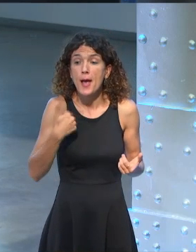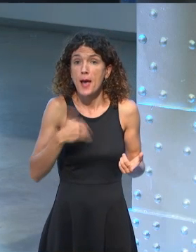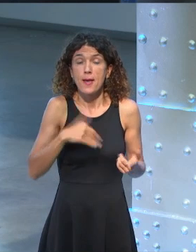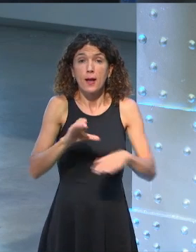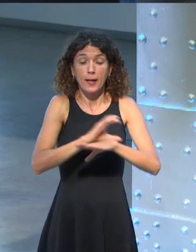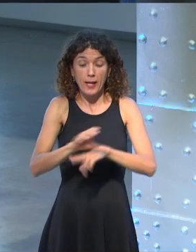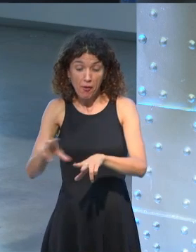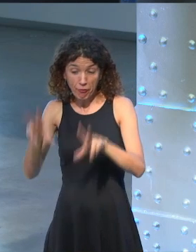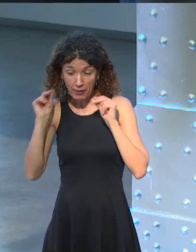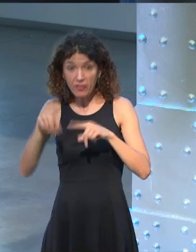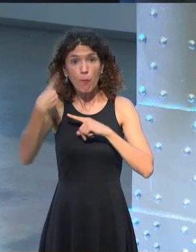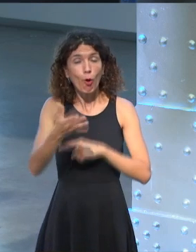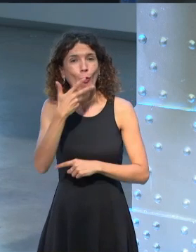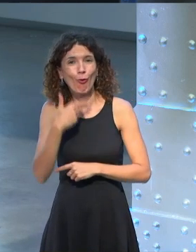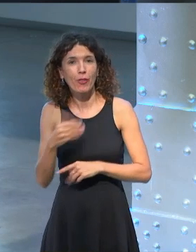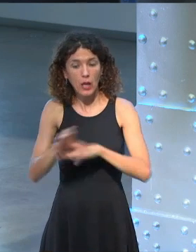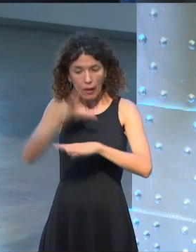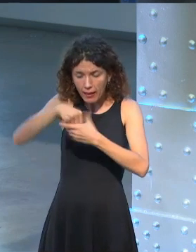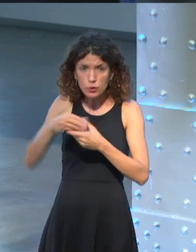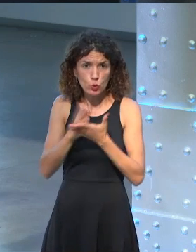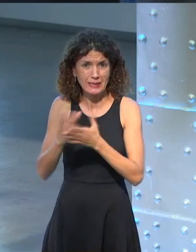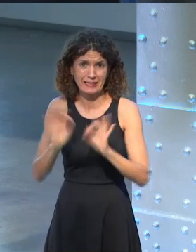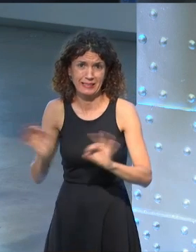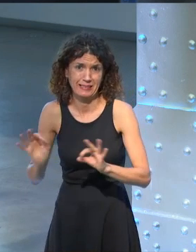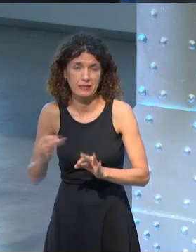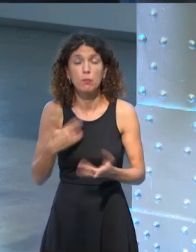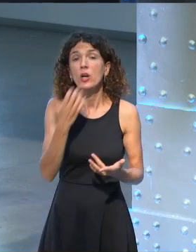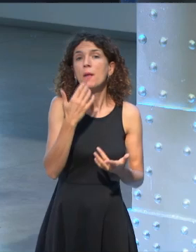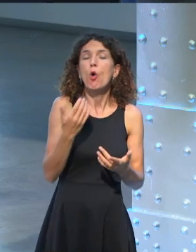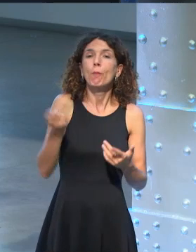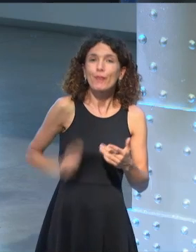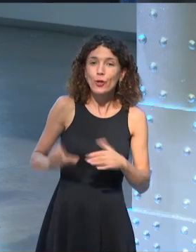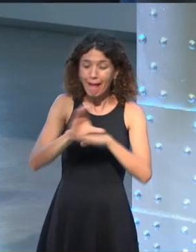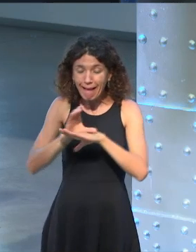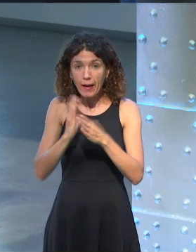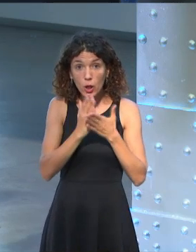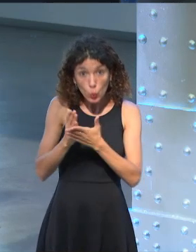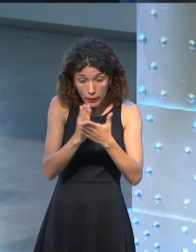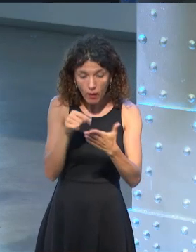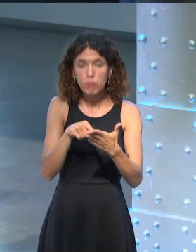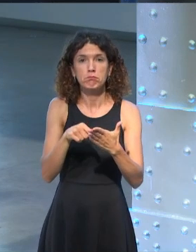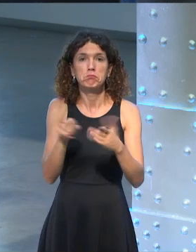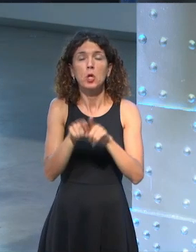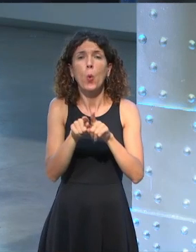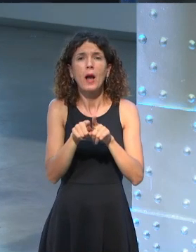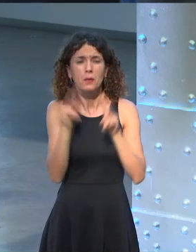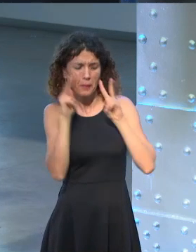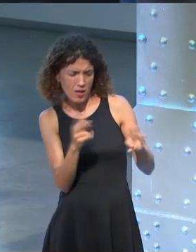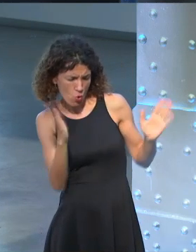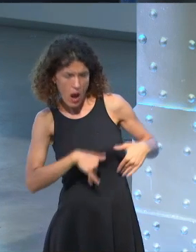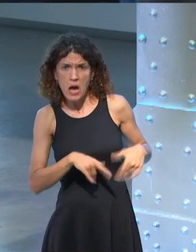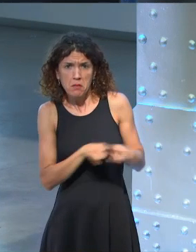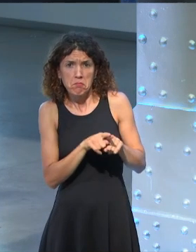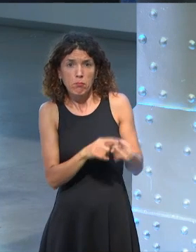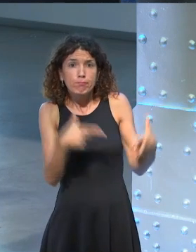de la carrera, no durante la carrera, ¿no? O sea, cuando se están estudiando este tipo de profesiones, se invisibilizan, no